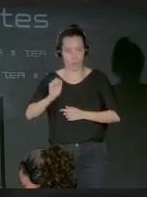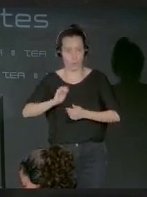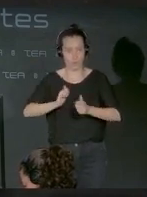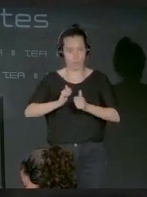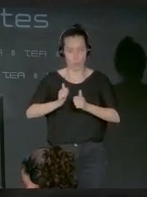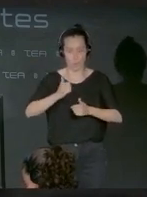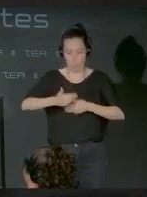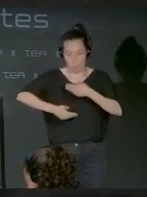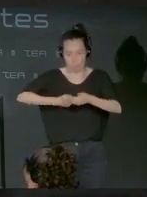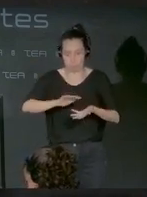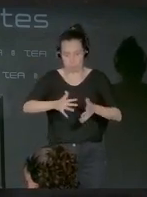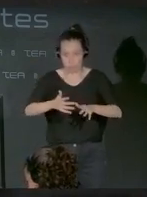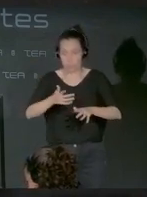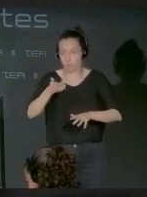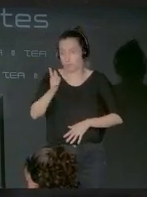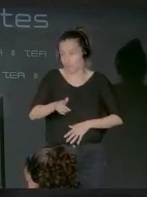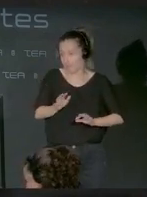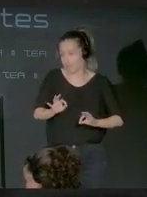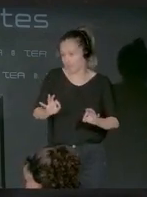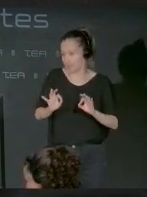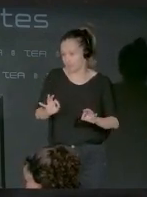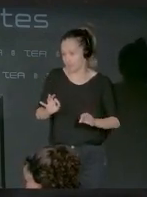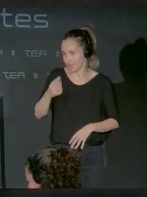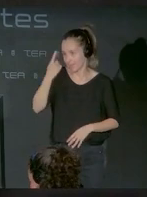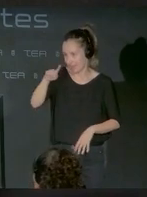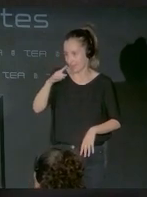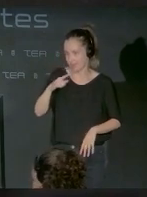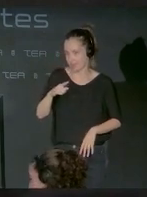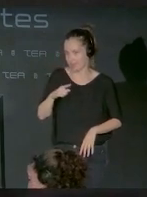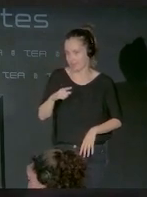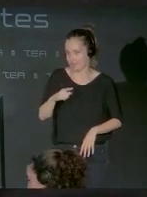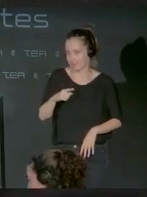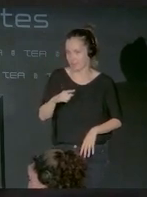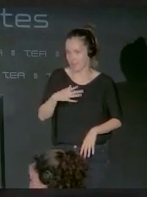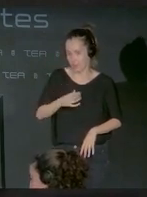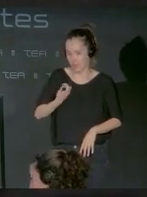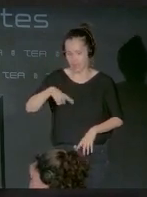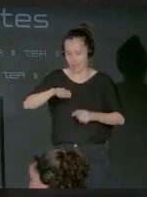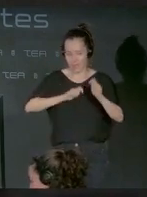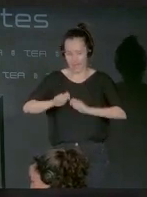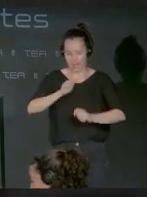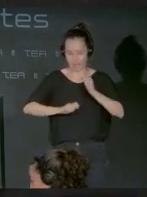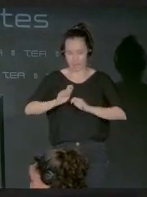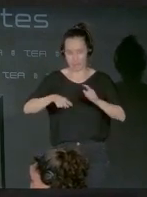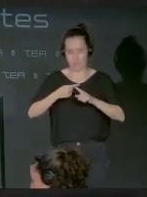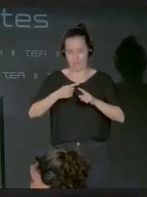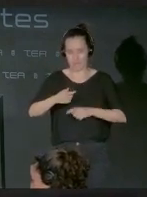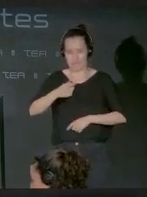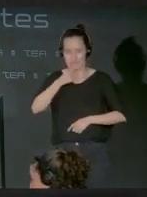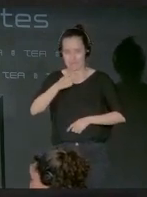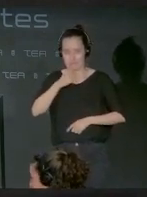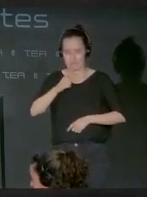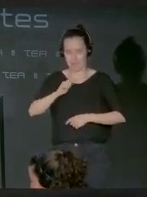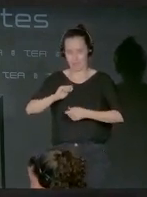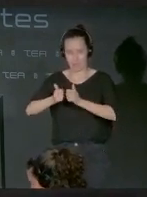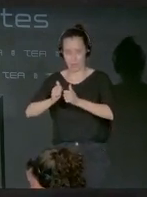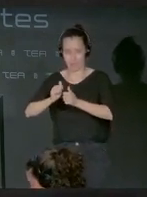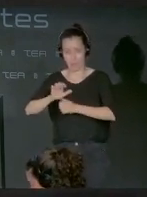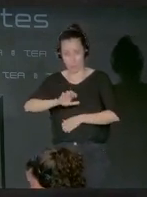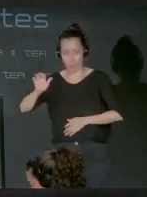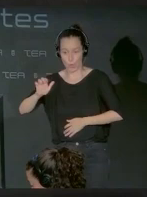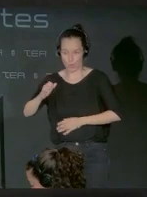y en particular por supuesto pueden contar con el apoyo de aebi y de vídeo games europeo y seguir haciendo el videojuego